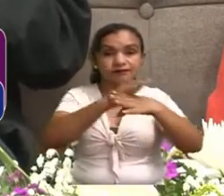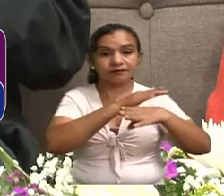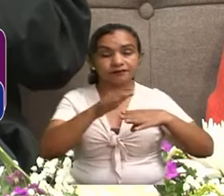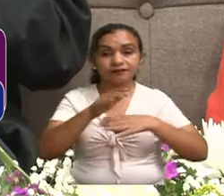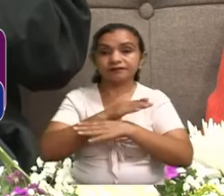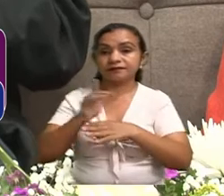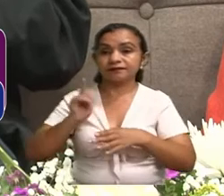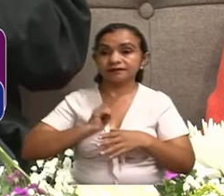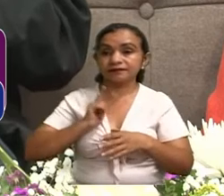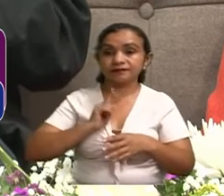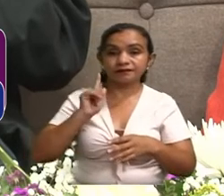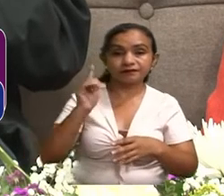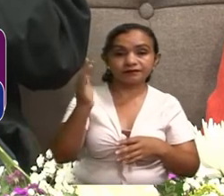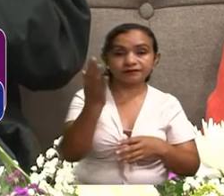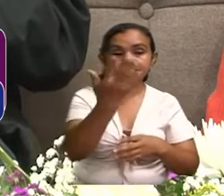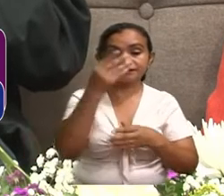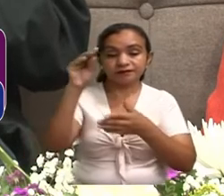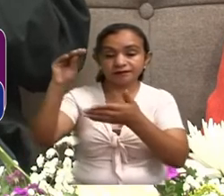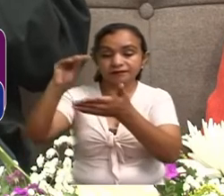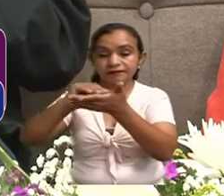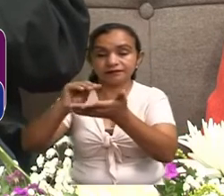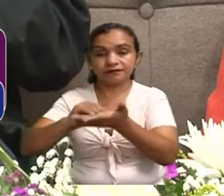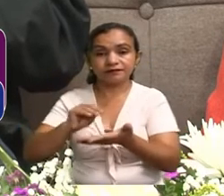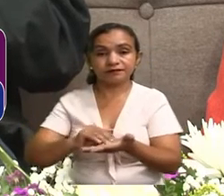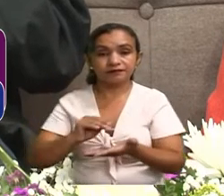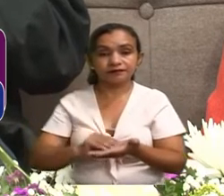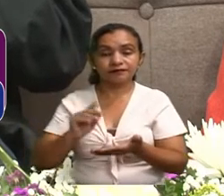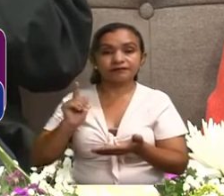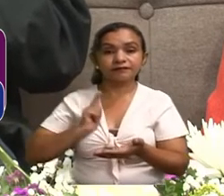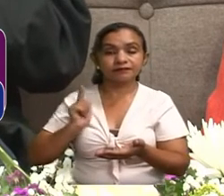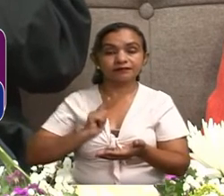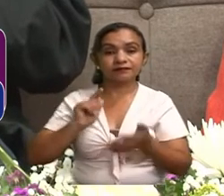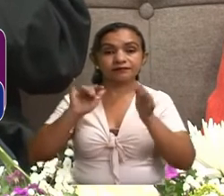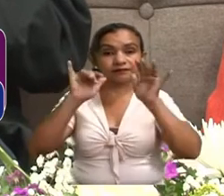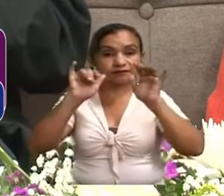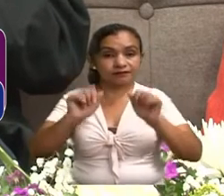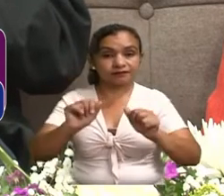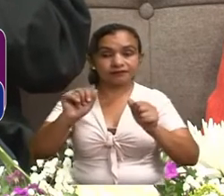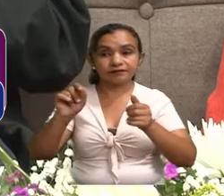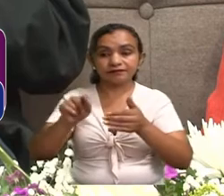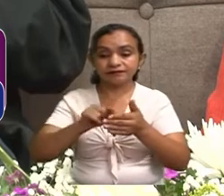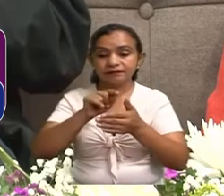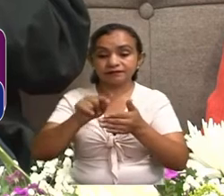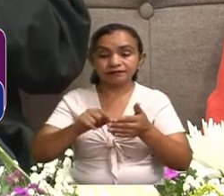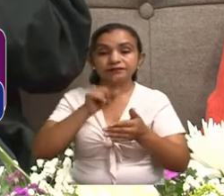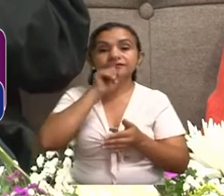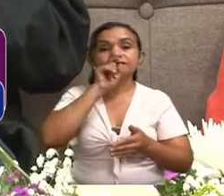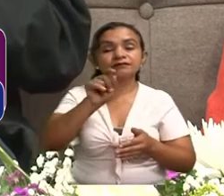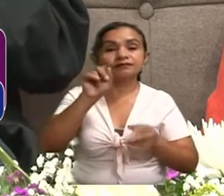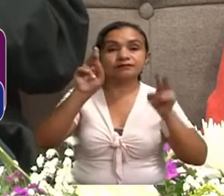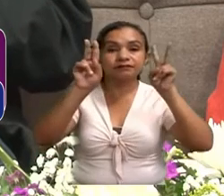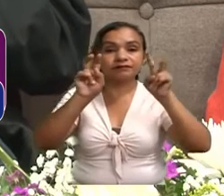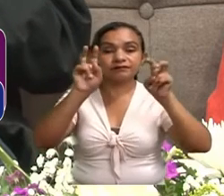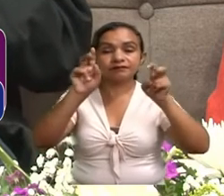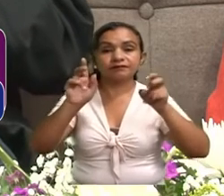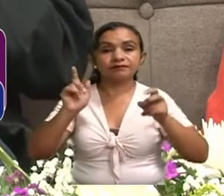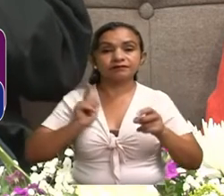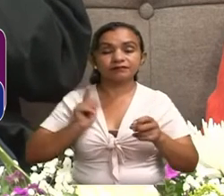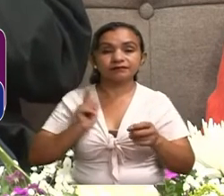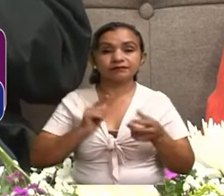sistema donde todos se inscribieron, y ahí ya los que se inscribieron también votaron o escogieron el tema donde van a estar.